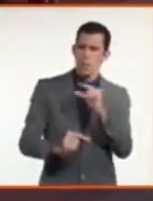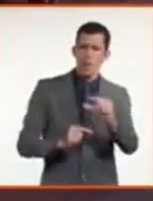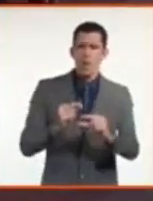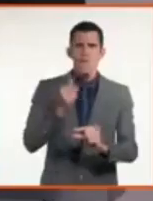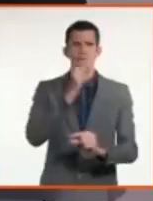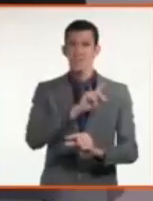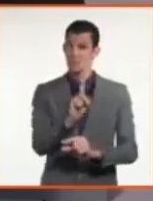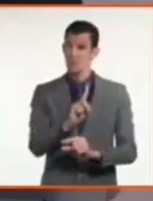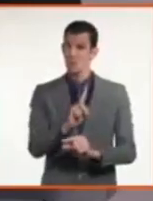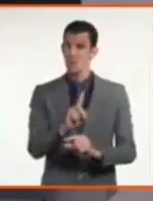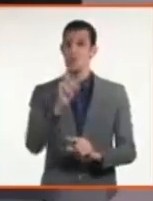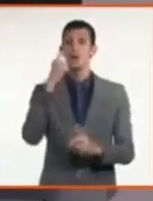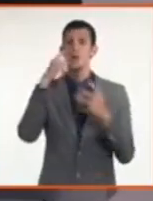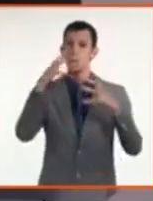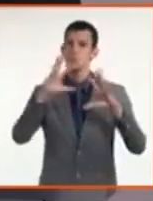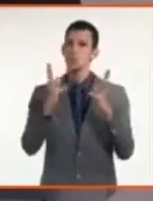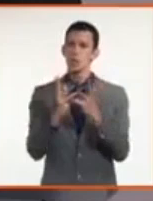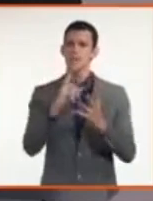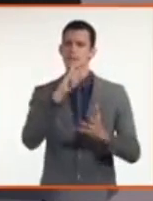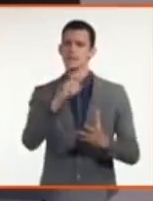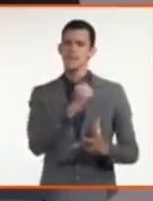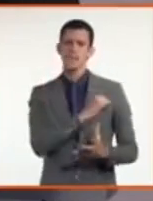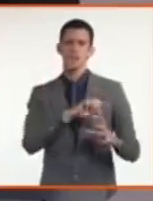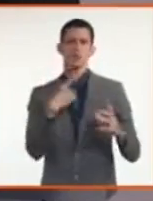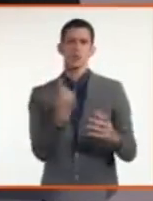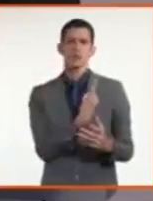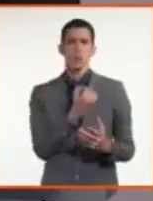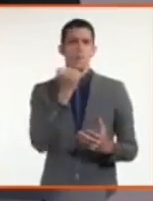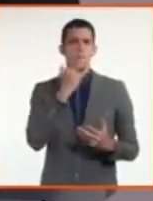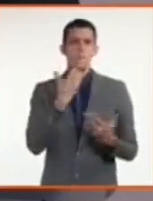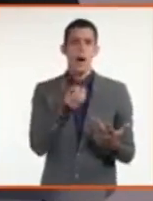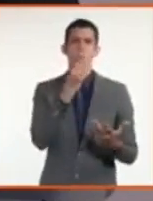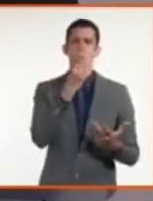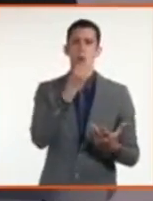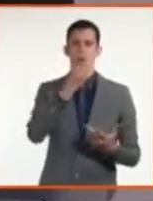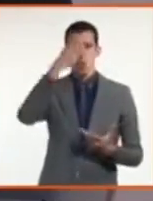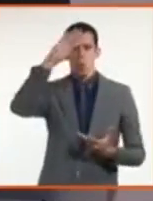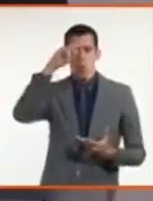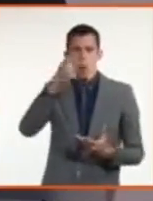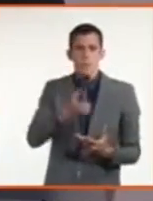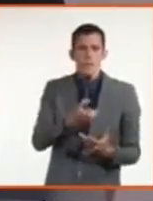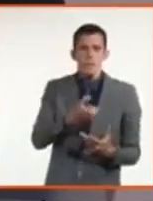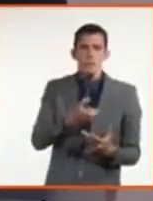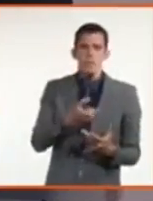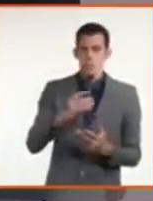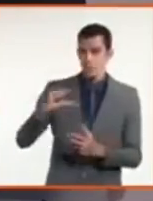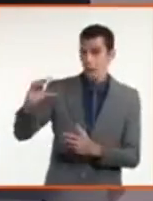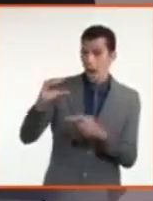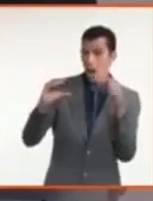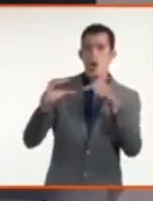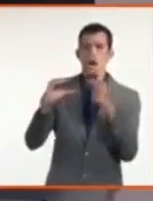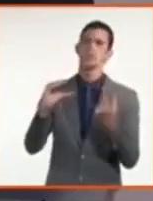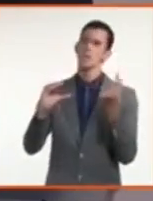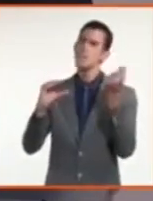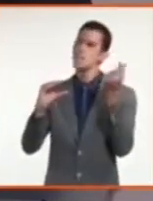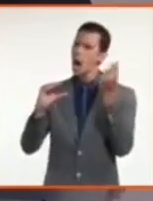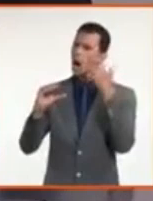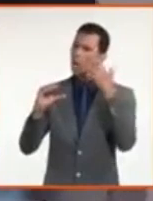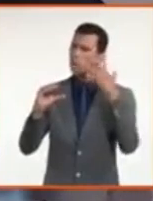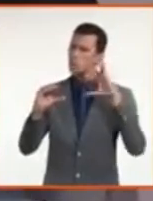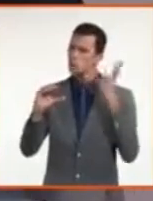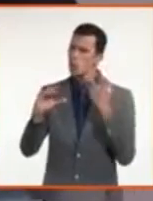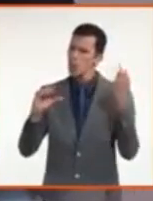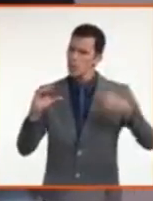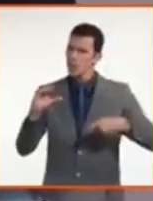nosotros es que tenemos que darle capacidad de compra al peso cubano que proviene del salario y eso